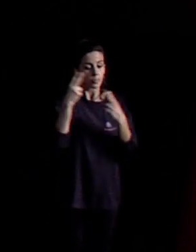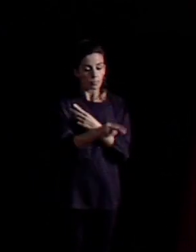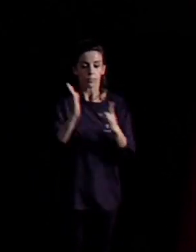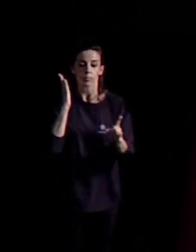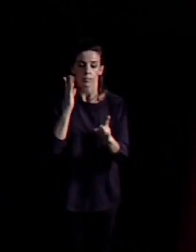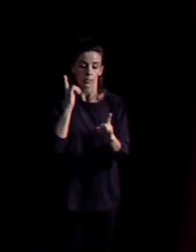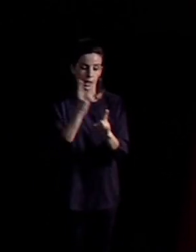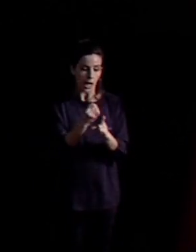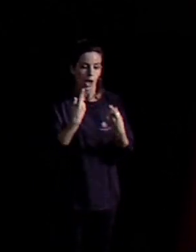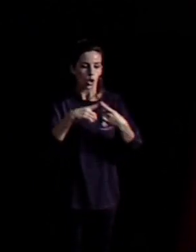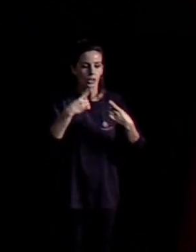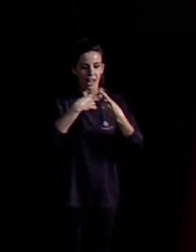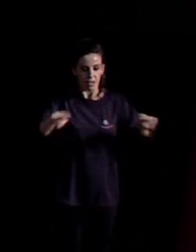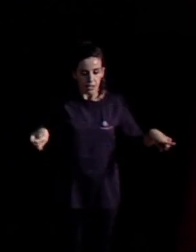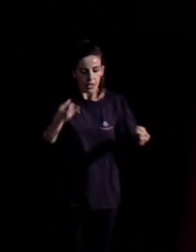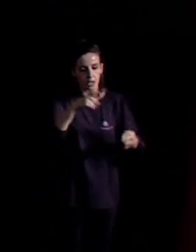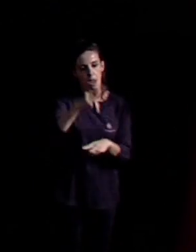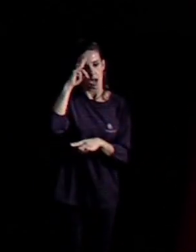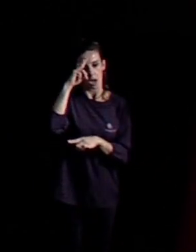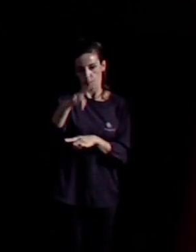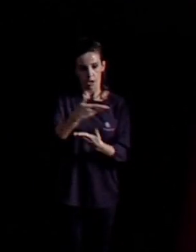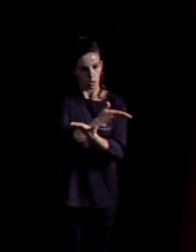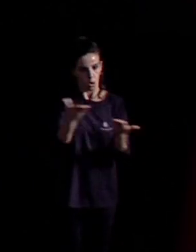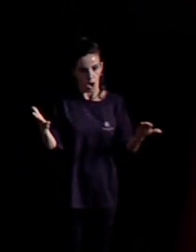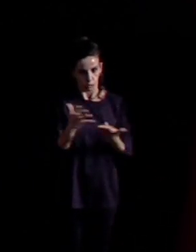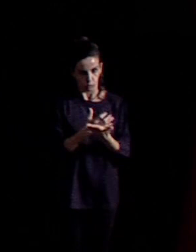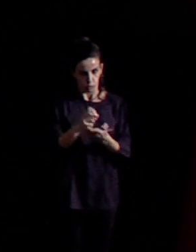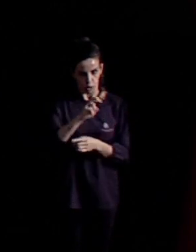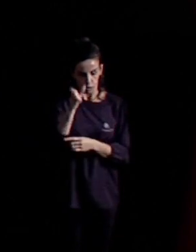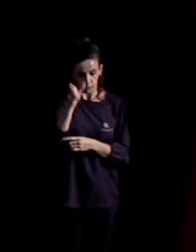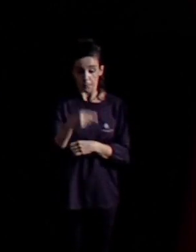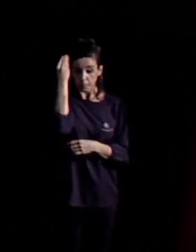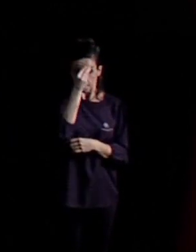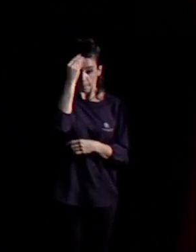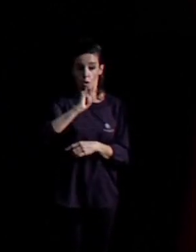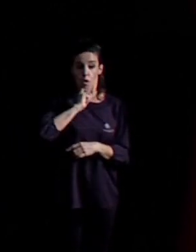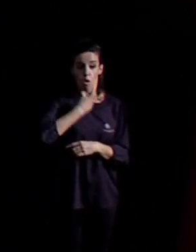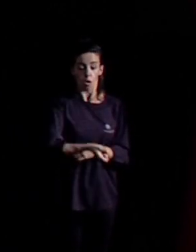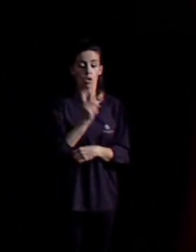diversidad y al respeto a los demás. Piensen que el odio solo se